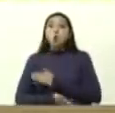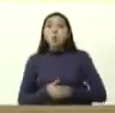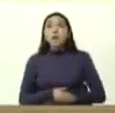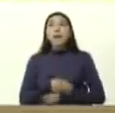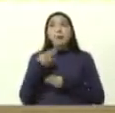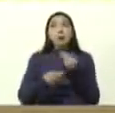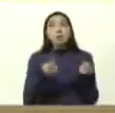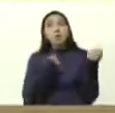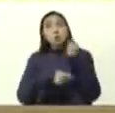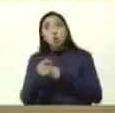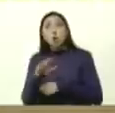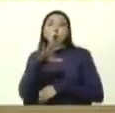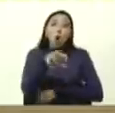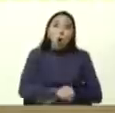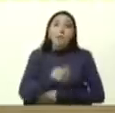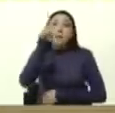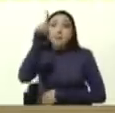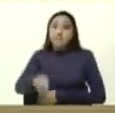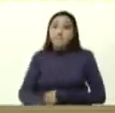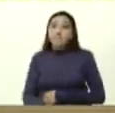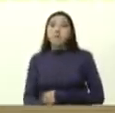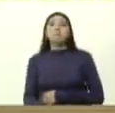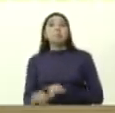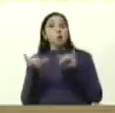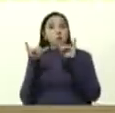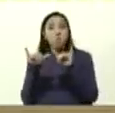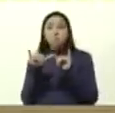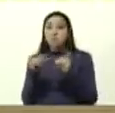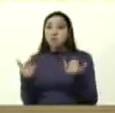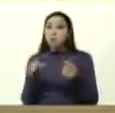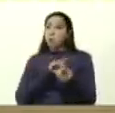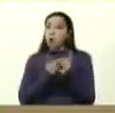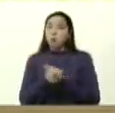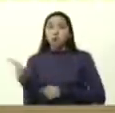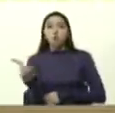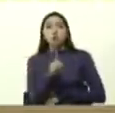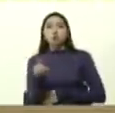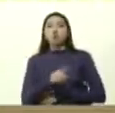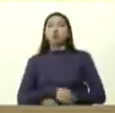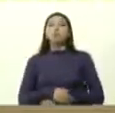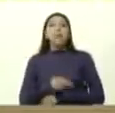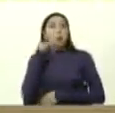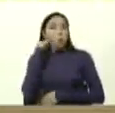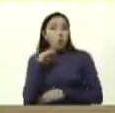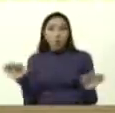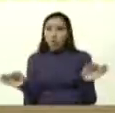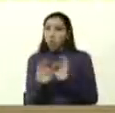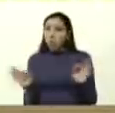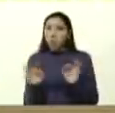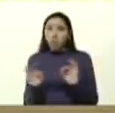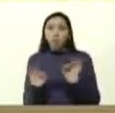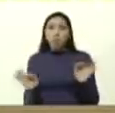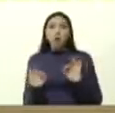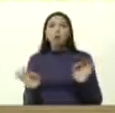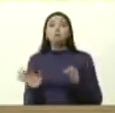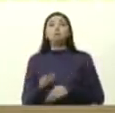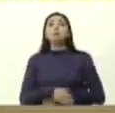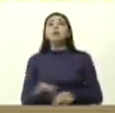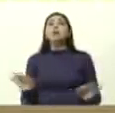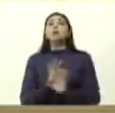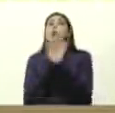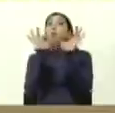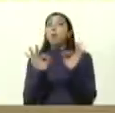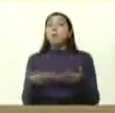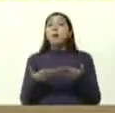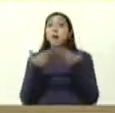compra y venta. No hay alteración ni del valor del bolívar ni de los mecanismos para